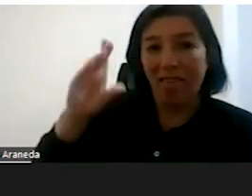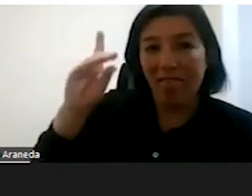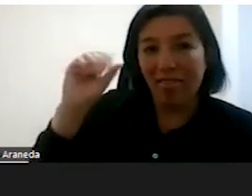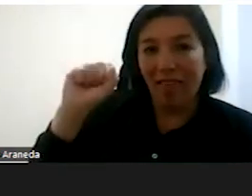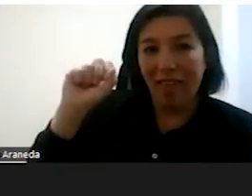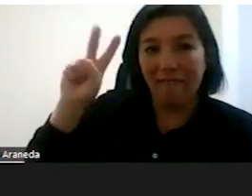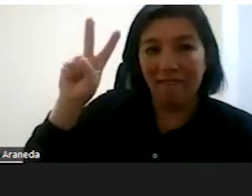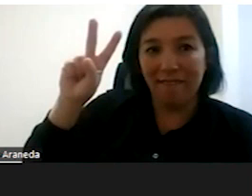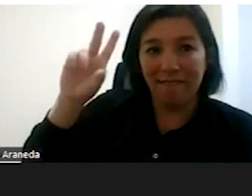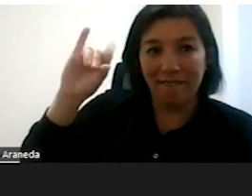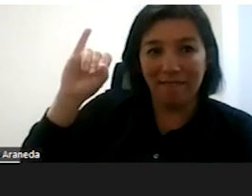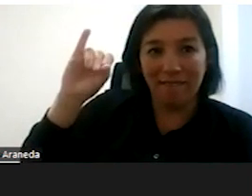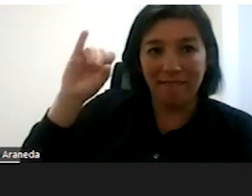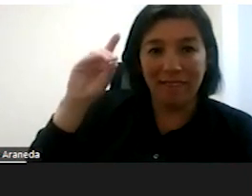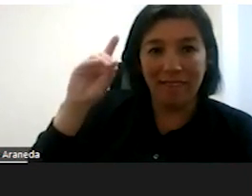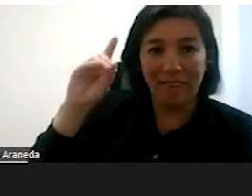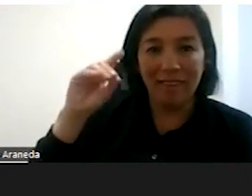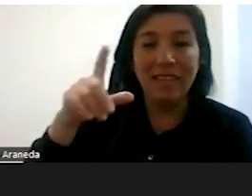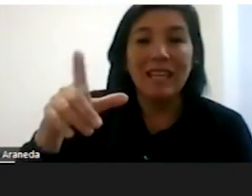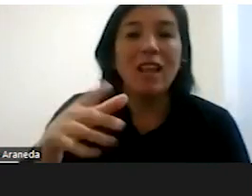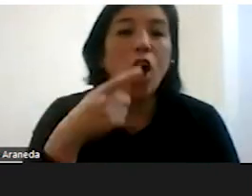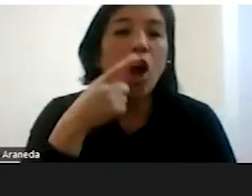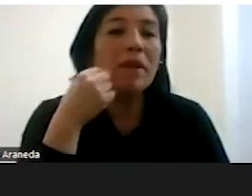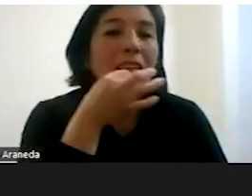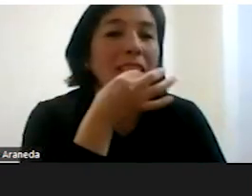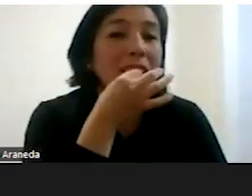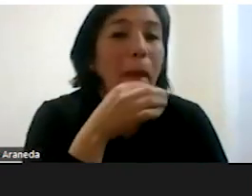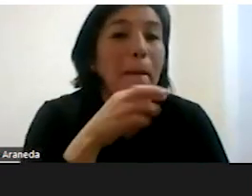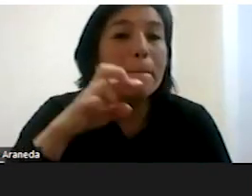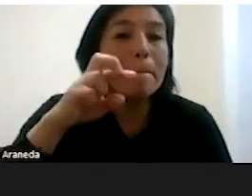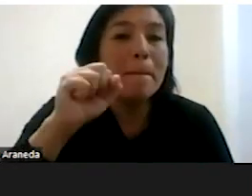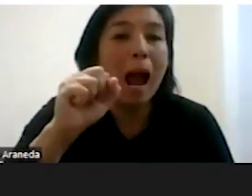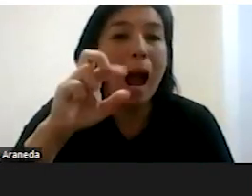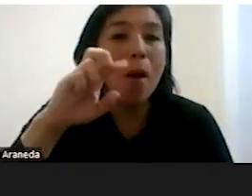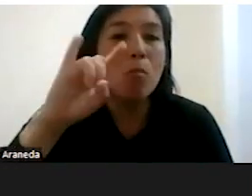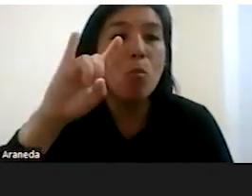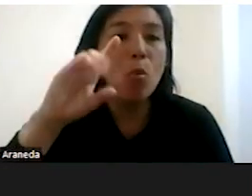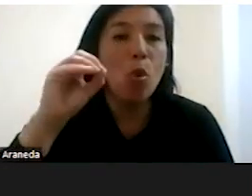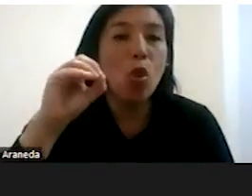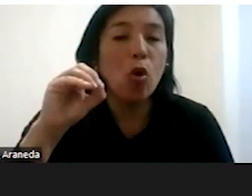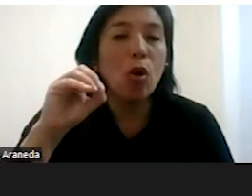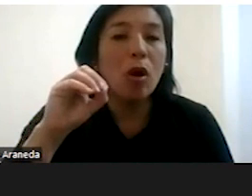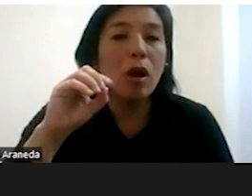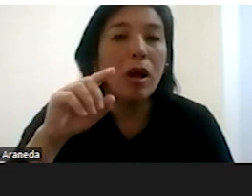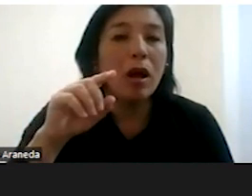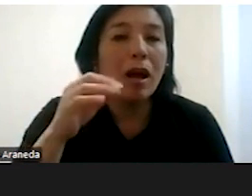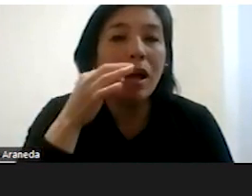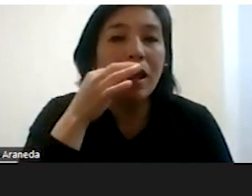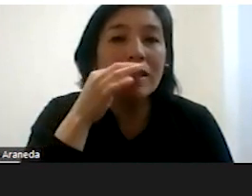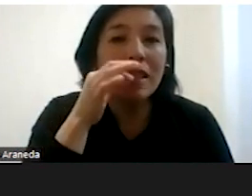de... Quería que me dijera, entonces Papudo, la cultura Papudo sería integrada a lo que conocemos como cultura